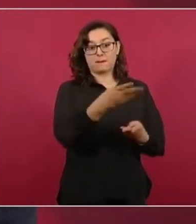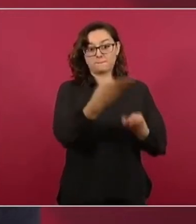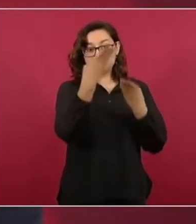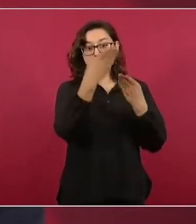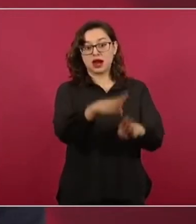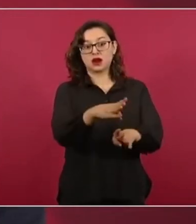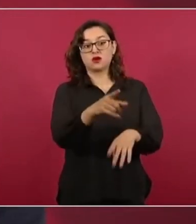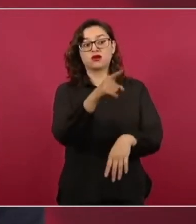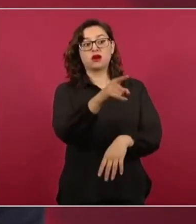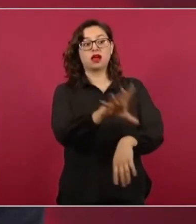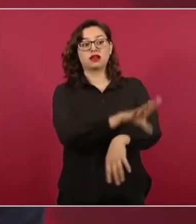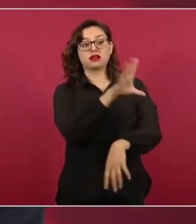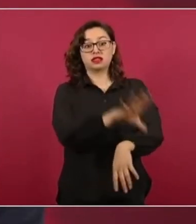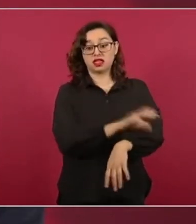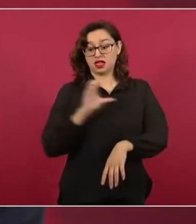subsidio